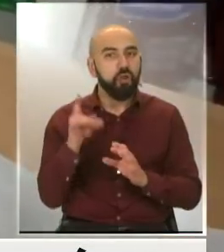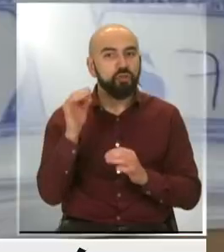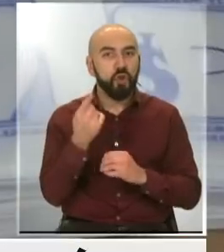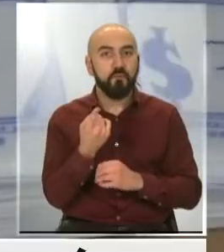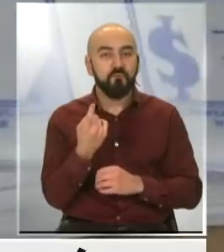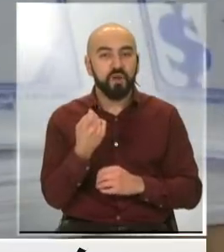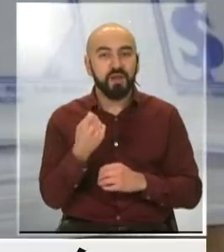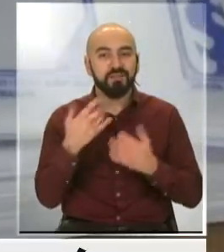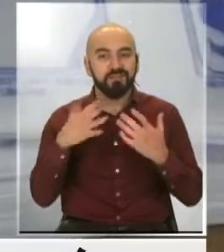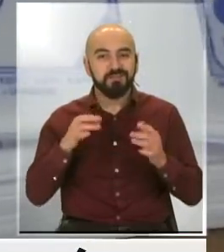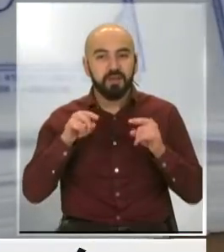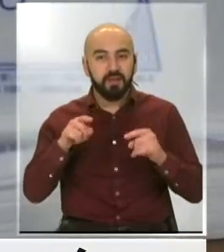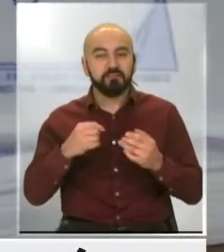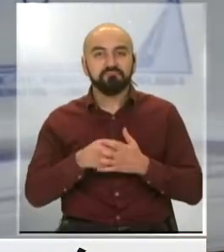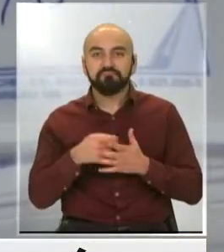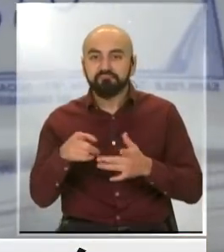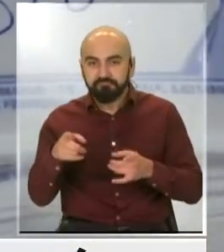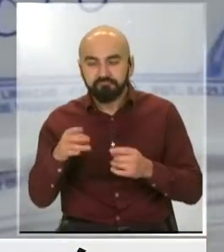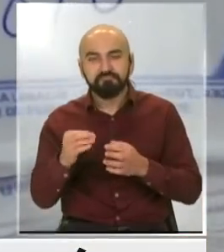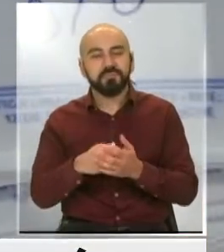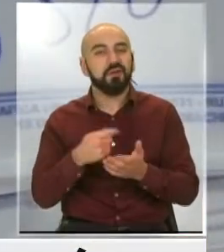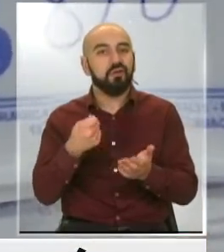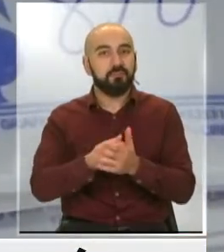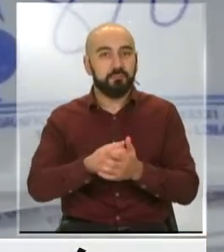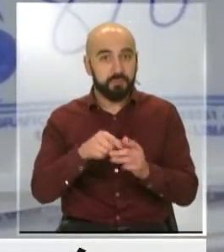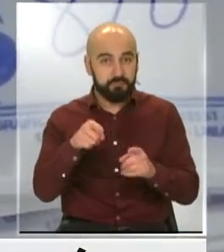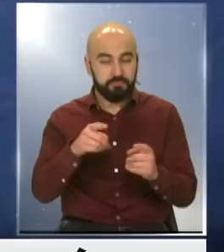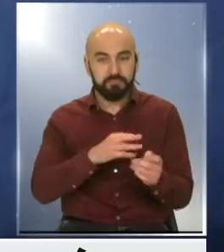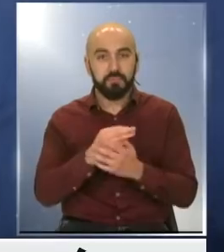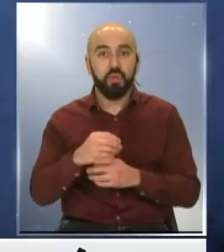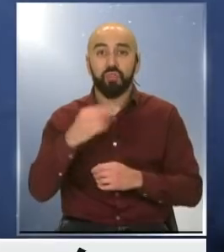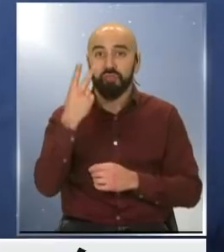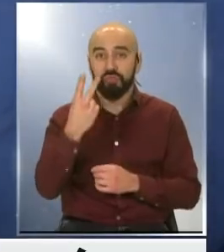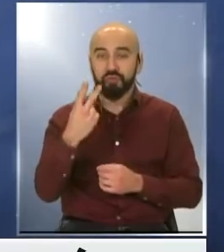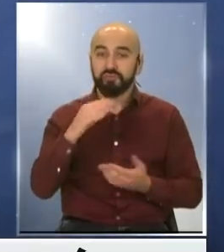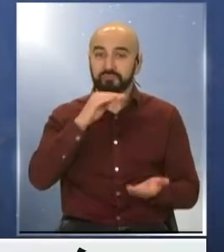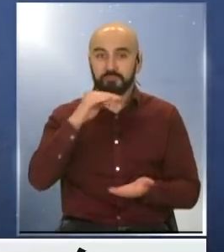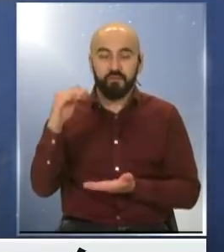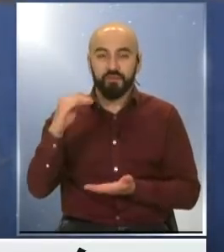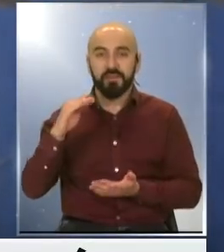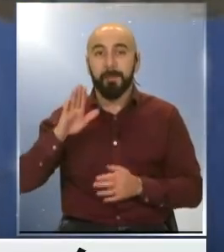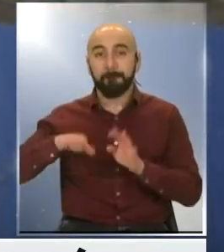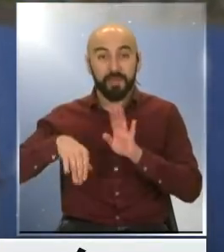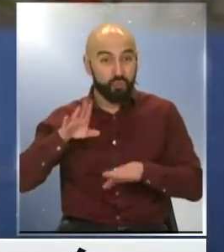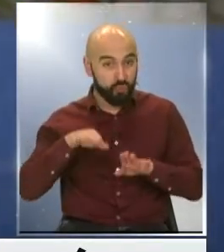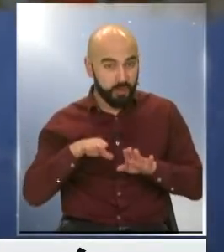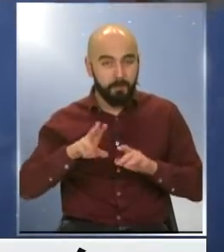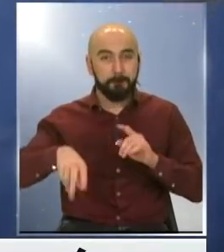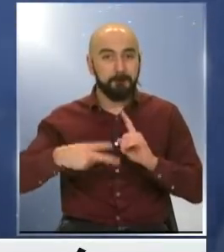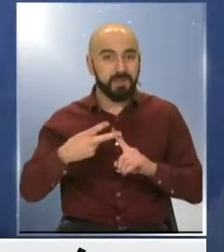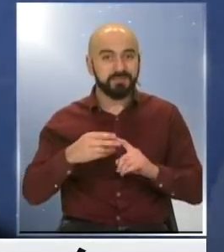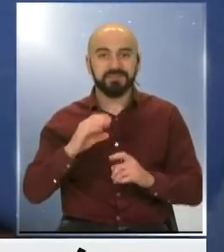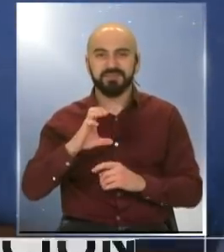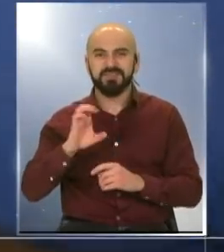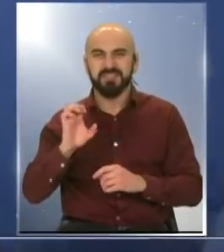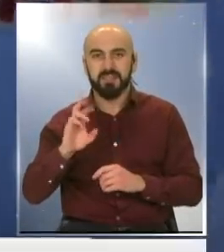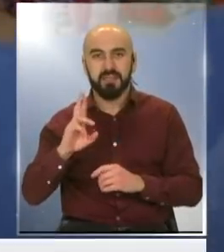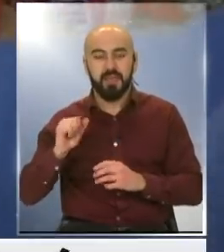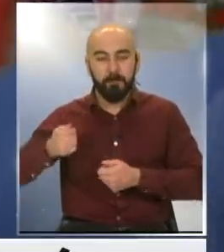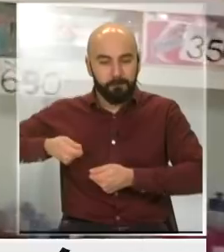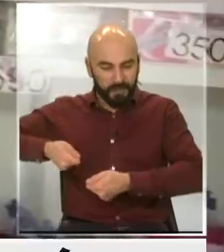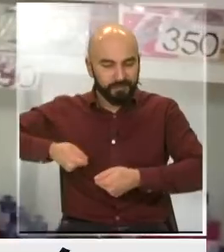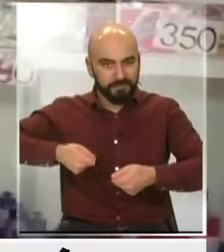dan cuenta de la compra que realizó la madre de Ámbar. Fueron dos botellas de pintura y una cera. Después, cuando llegaron